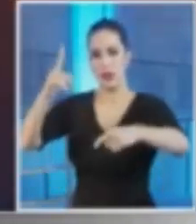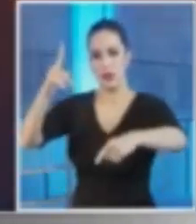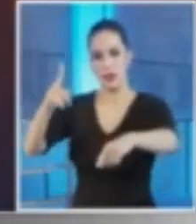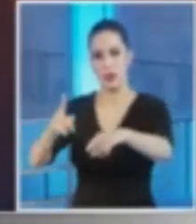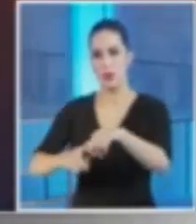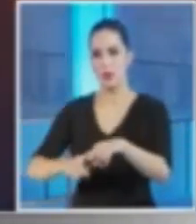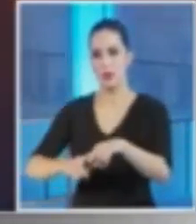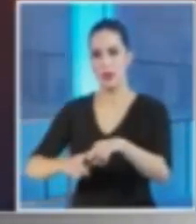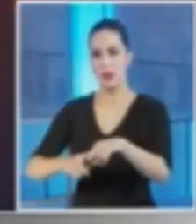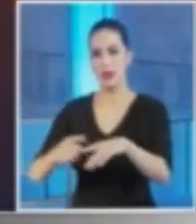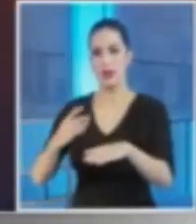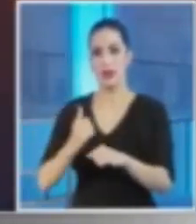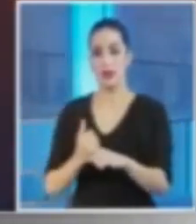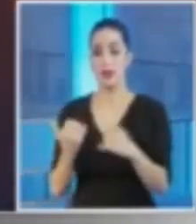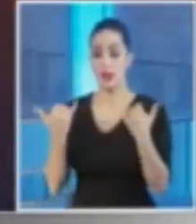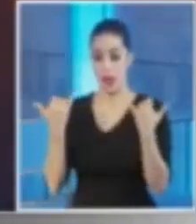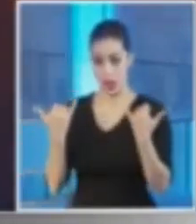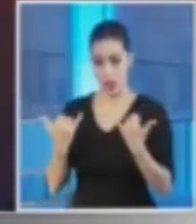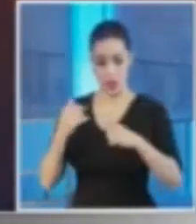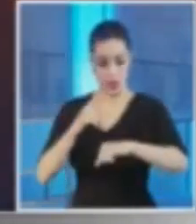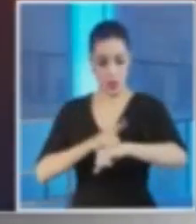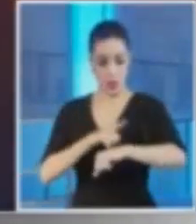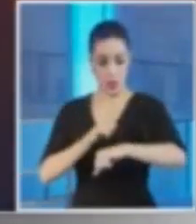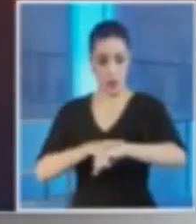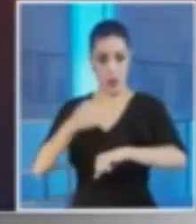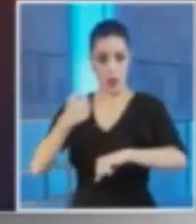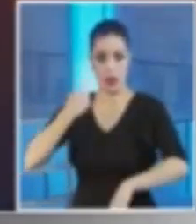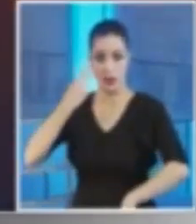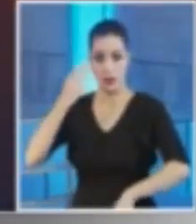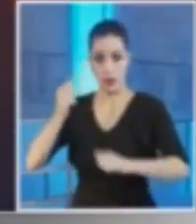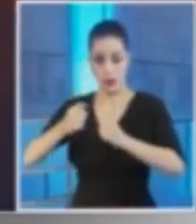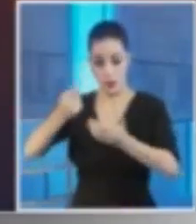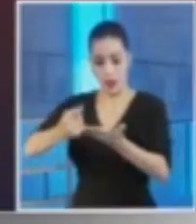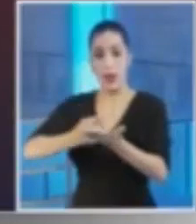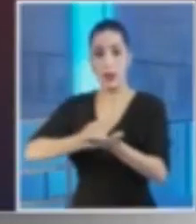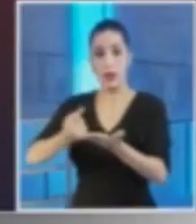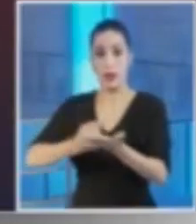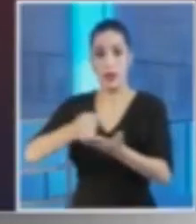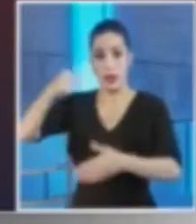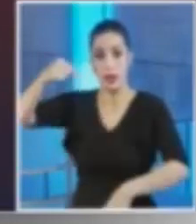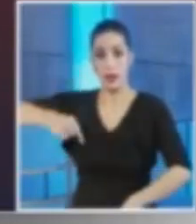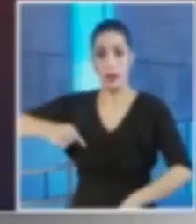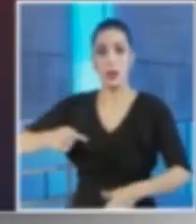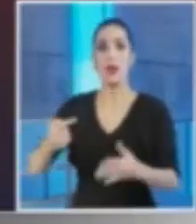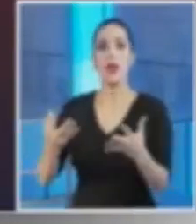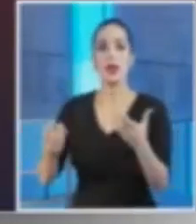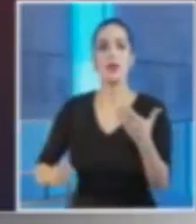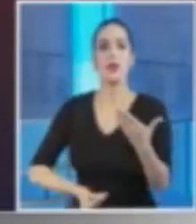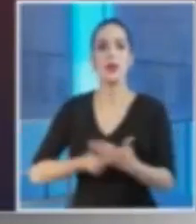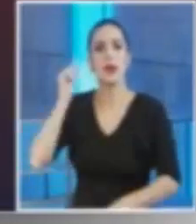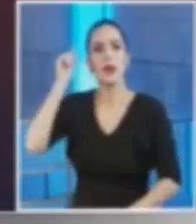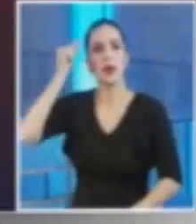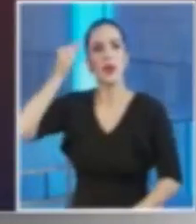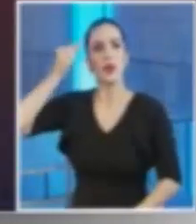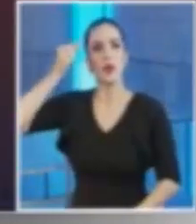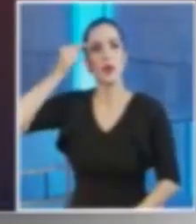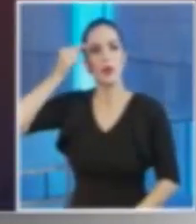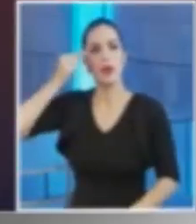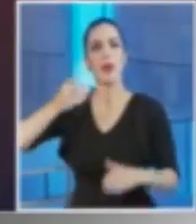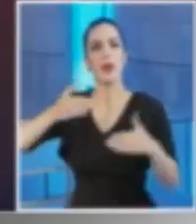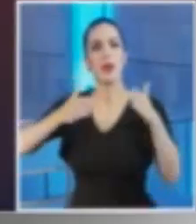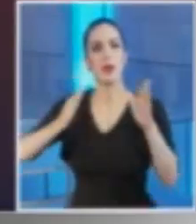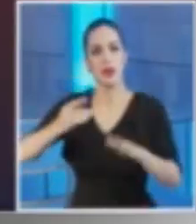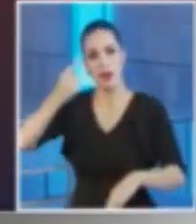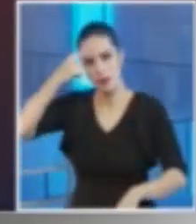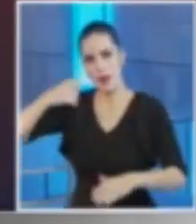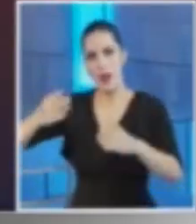puede tomar, es hora que nos empecemos a dar cuenta a través de este debate que habemos quienes queremos darle un gobierno de ciudadanos para